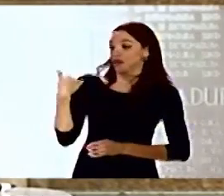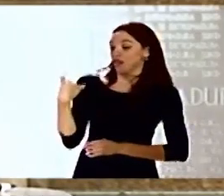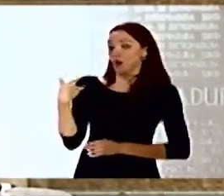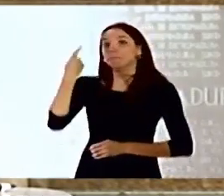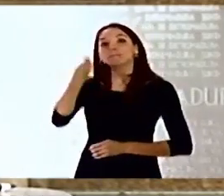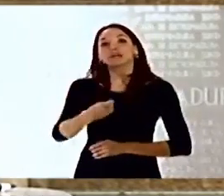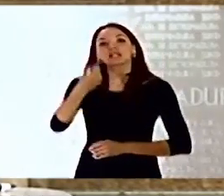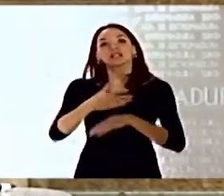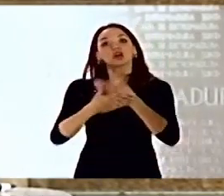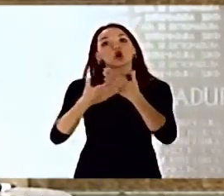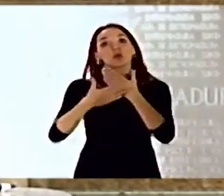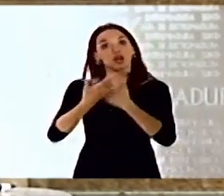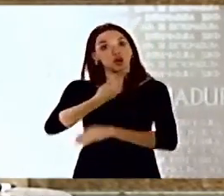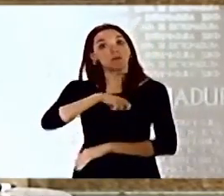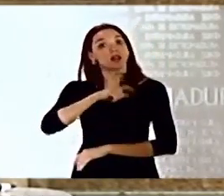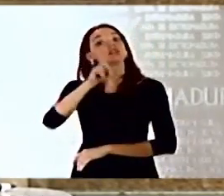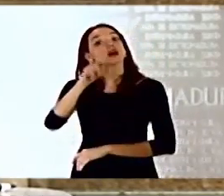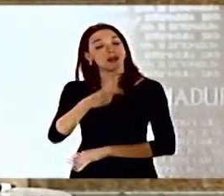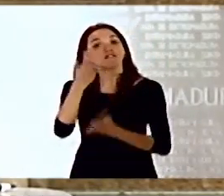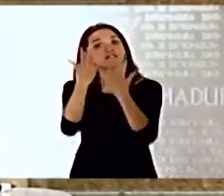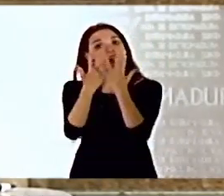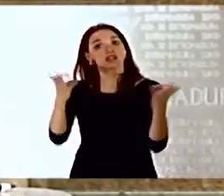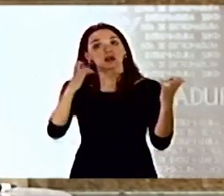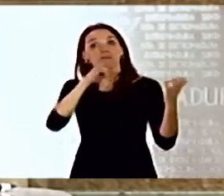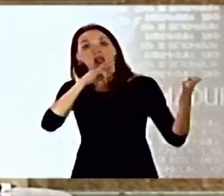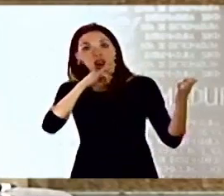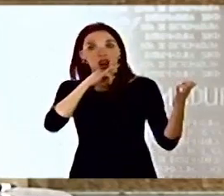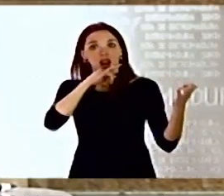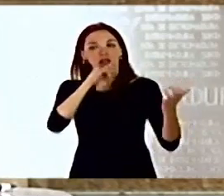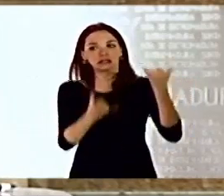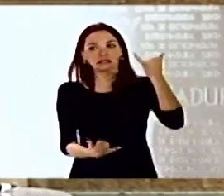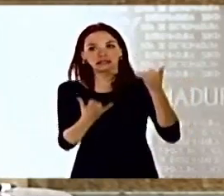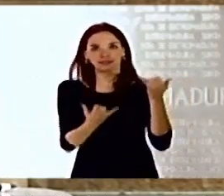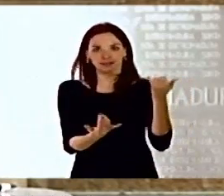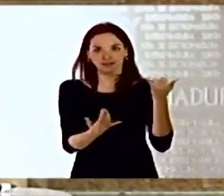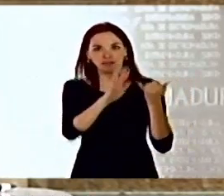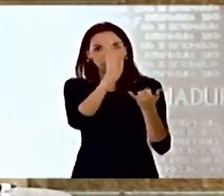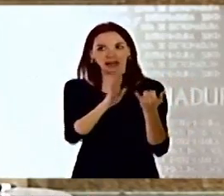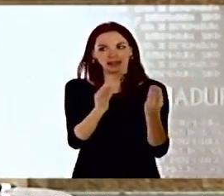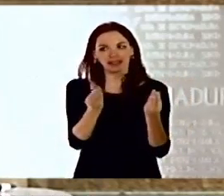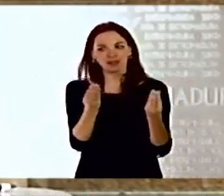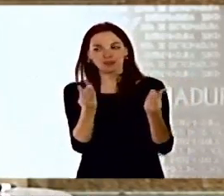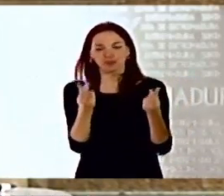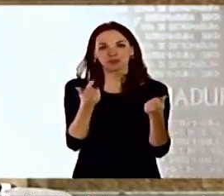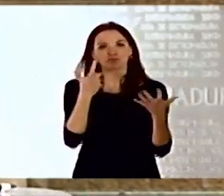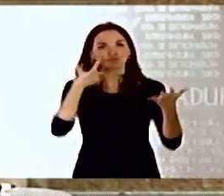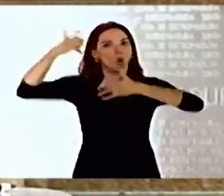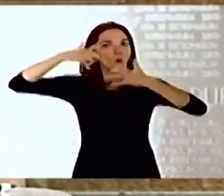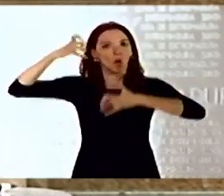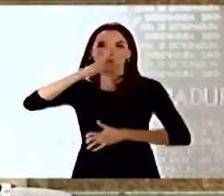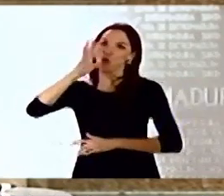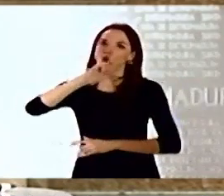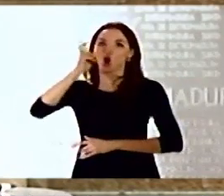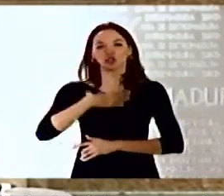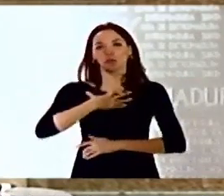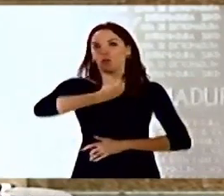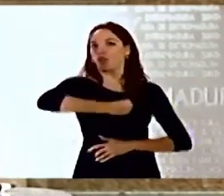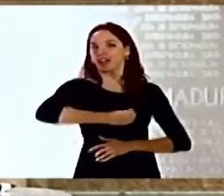presidente del Gobierno de España tuvo una frase desafortunada que parecía una injerencia sobre otro poder del